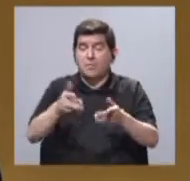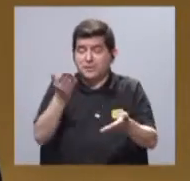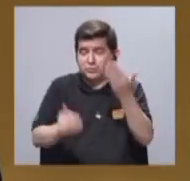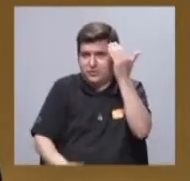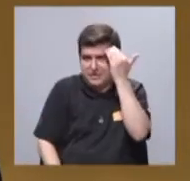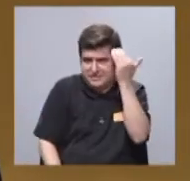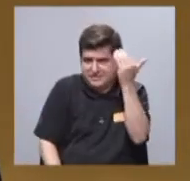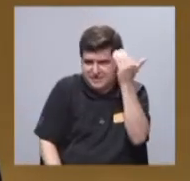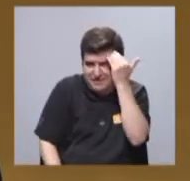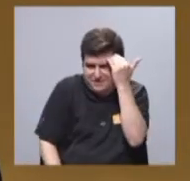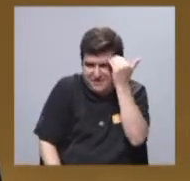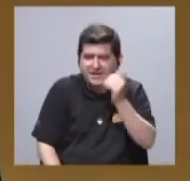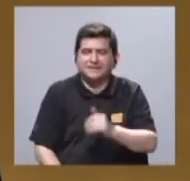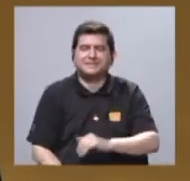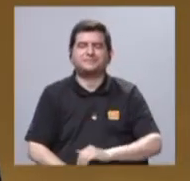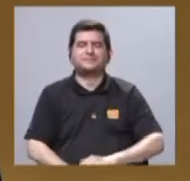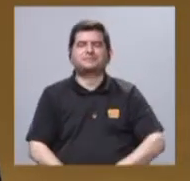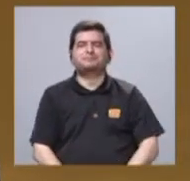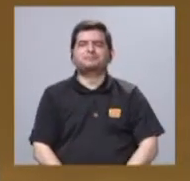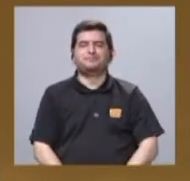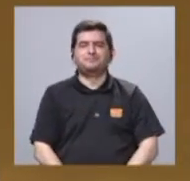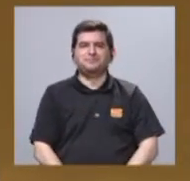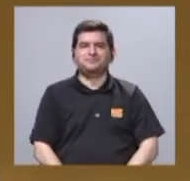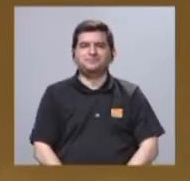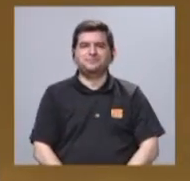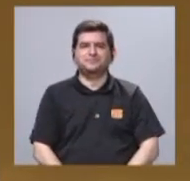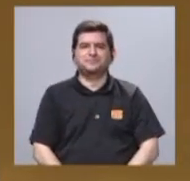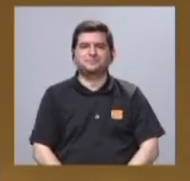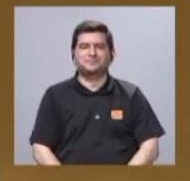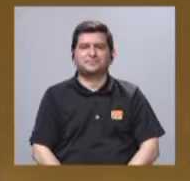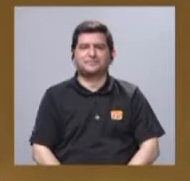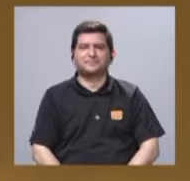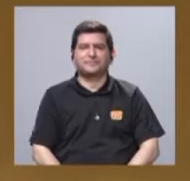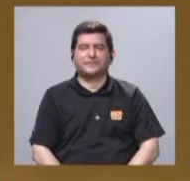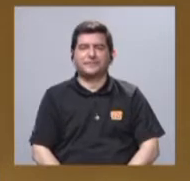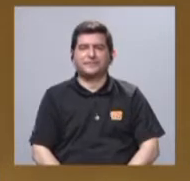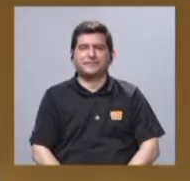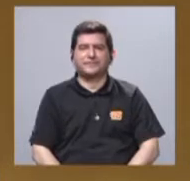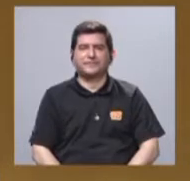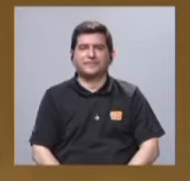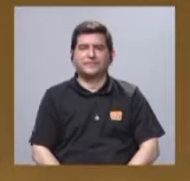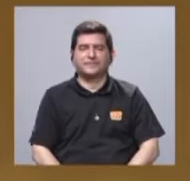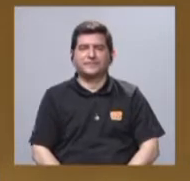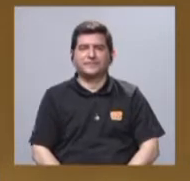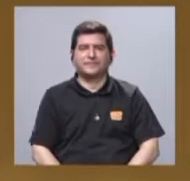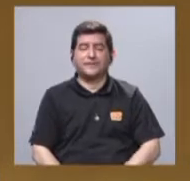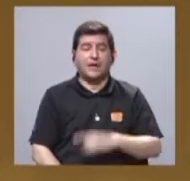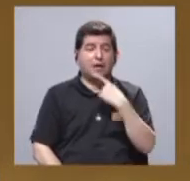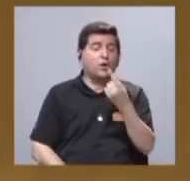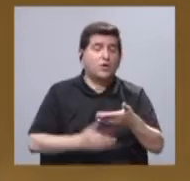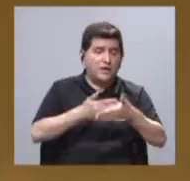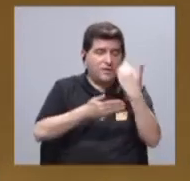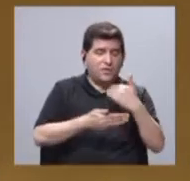Como saben algunas amigas y amigos, lo que